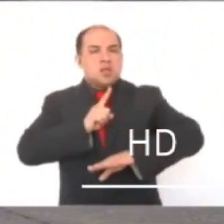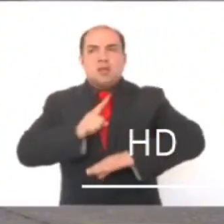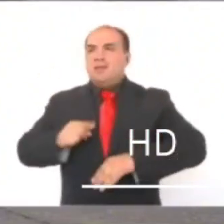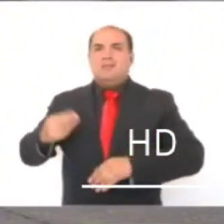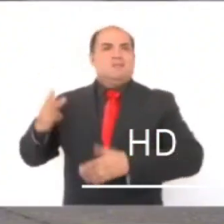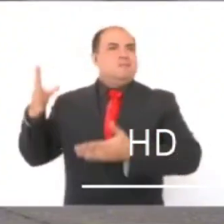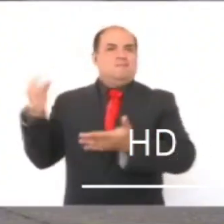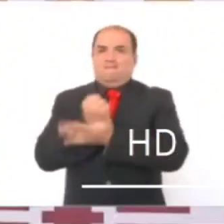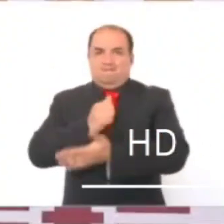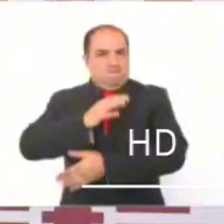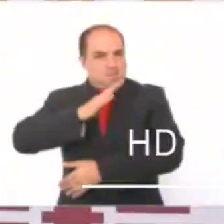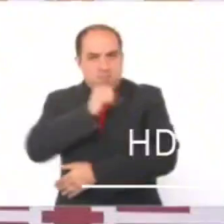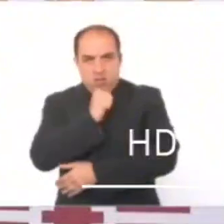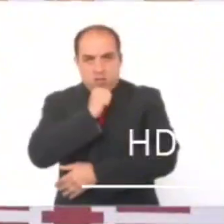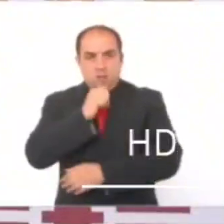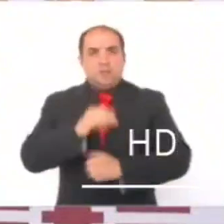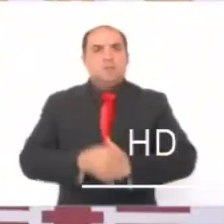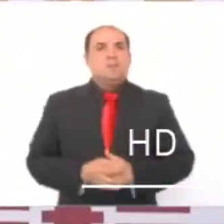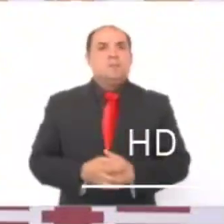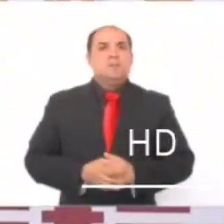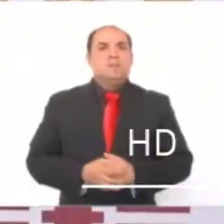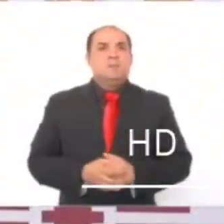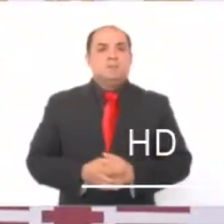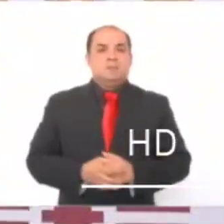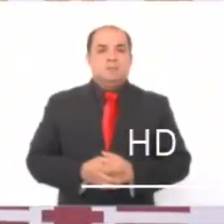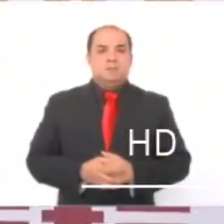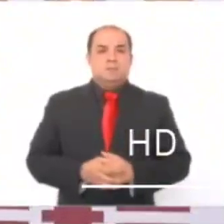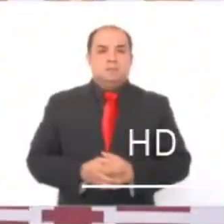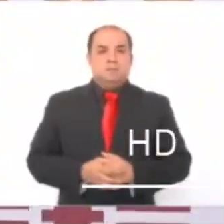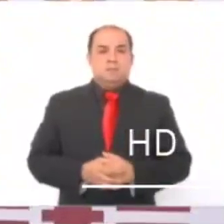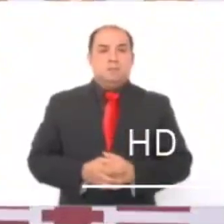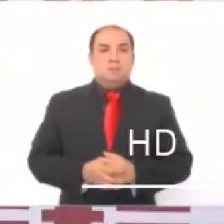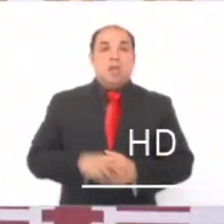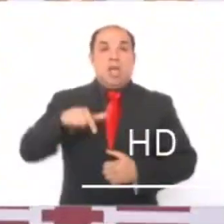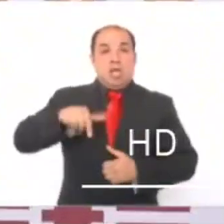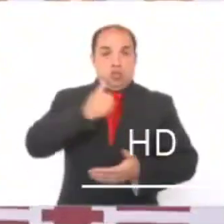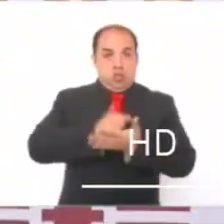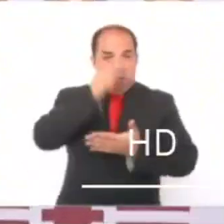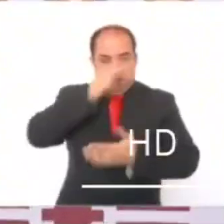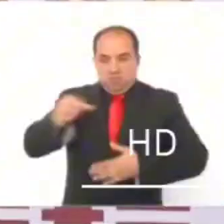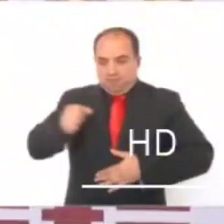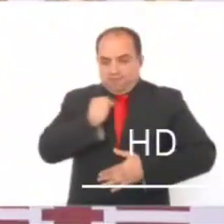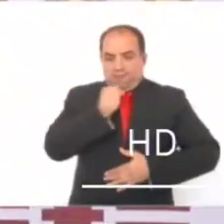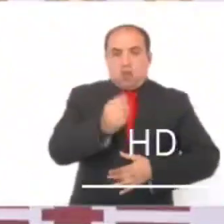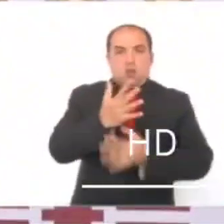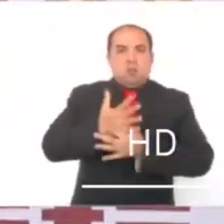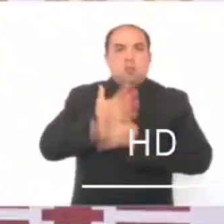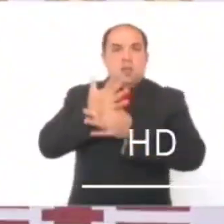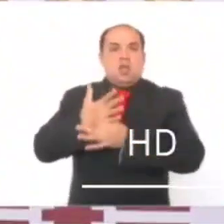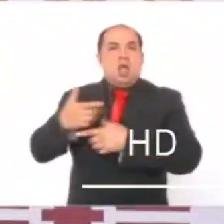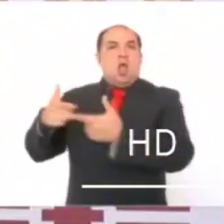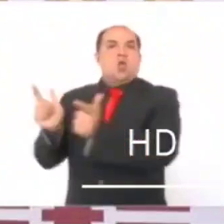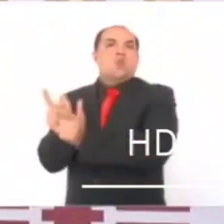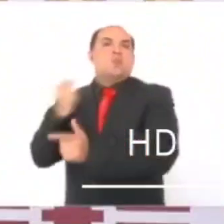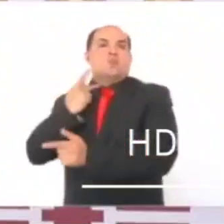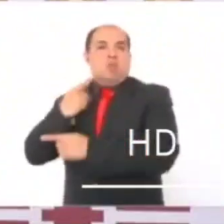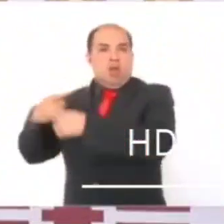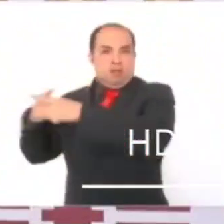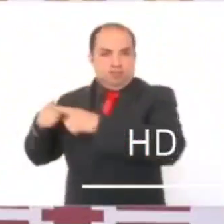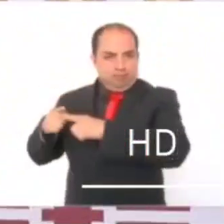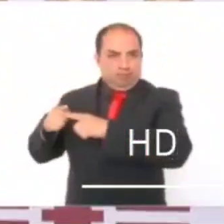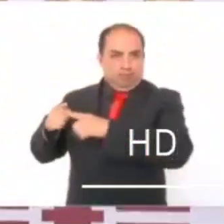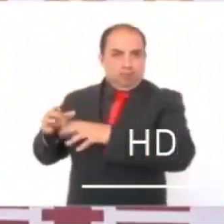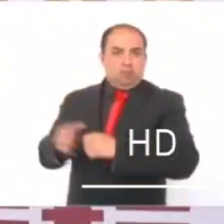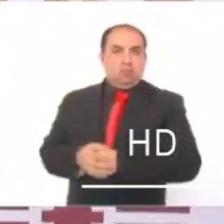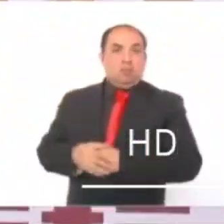ganar. A mí no me trajeron a la Ciudad de México, como lo ha dicho la oposición.